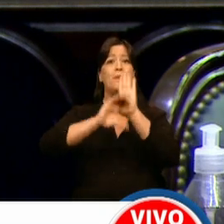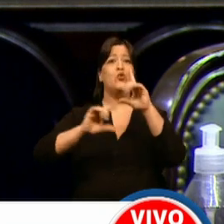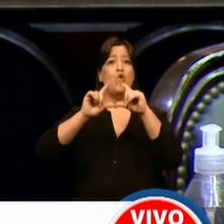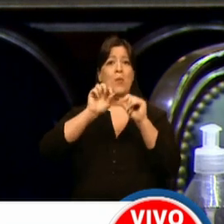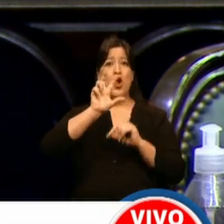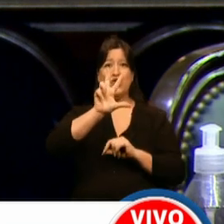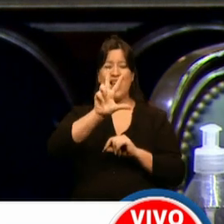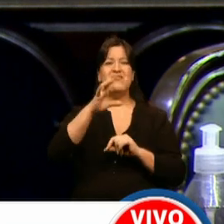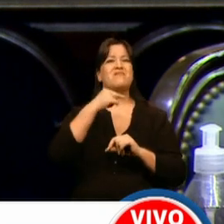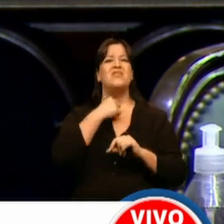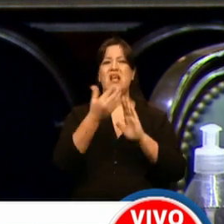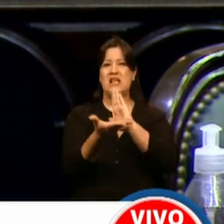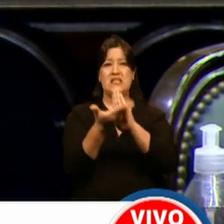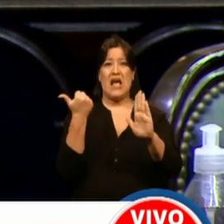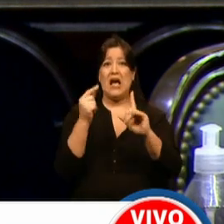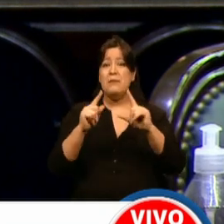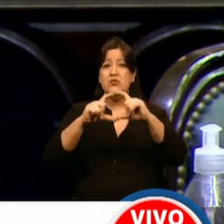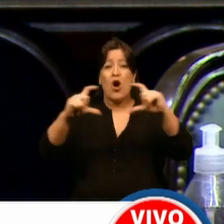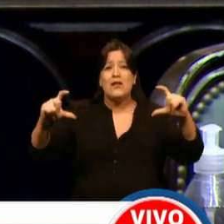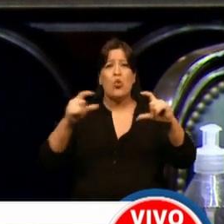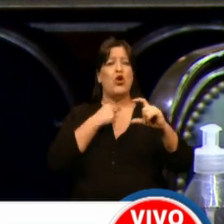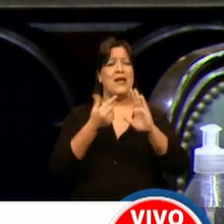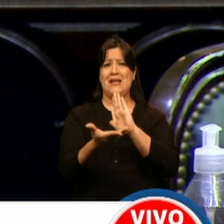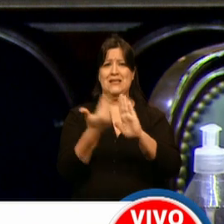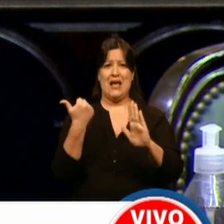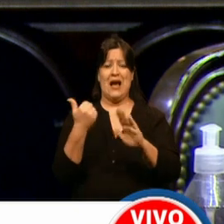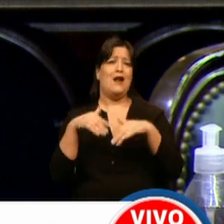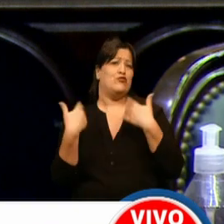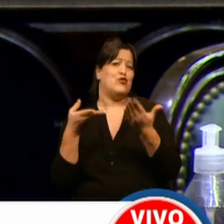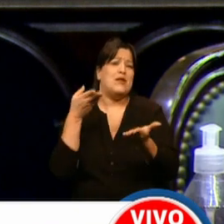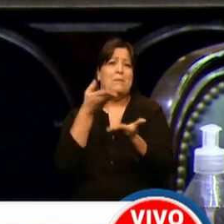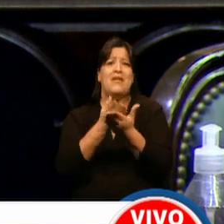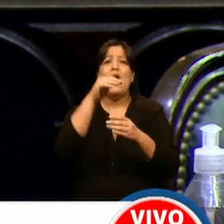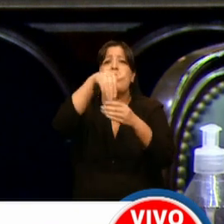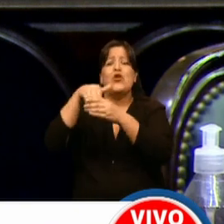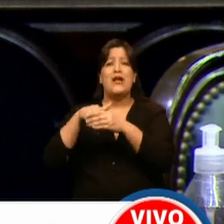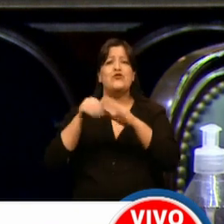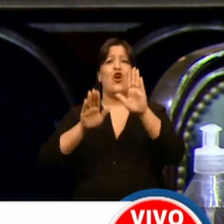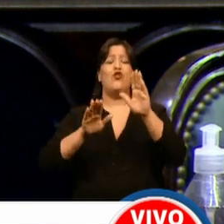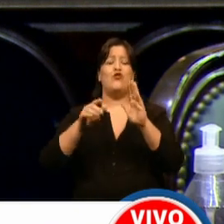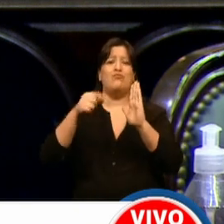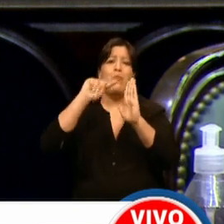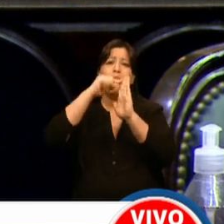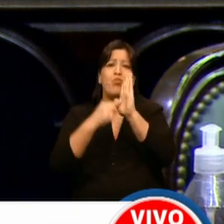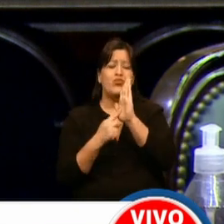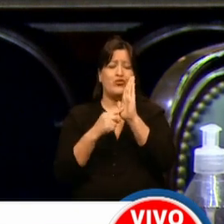3 la eliminación de este artículo y vamos a solicitar que la votación sea nominal